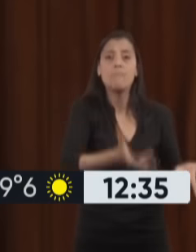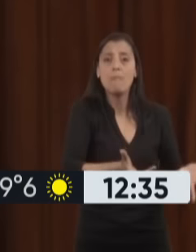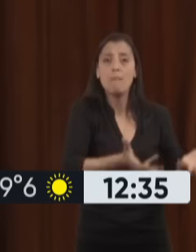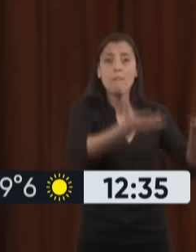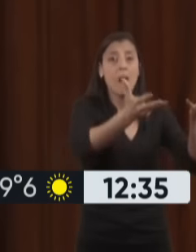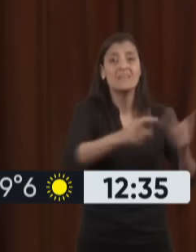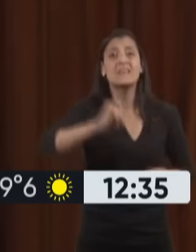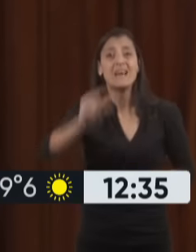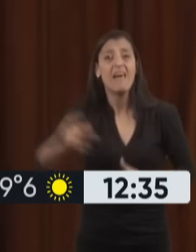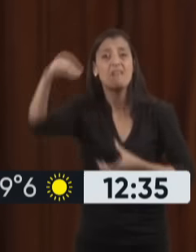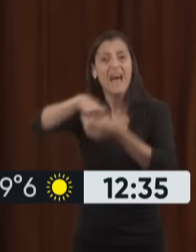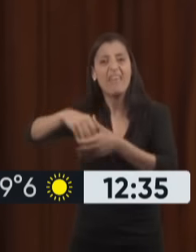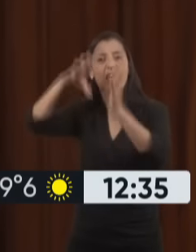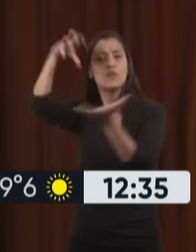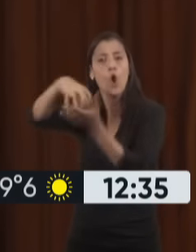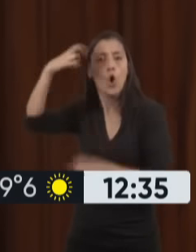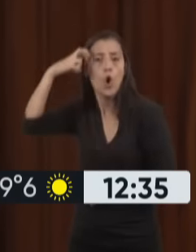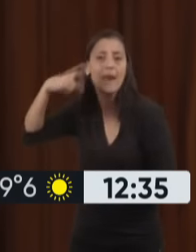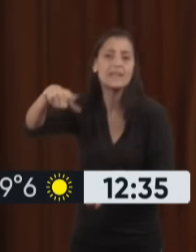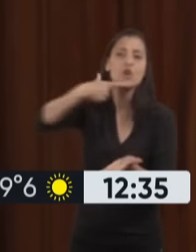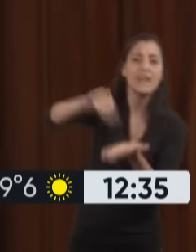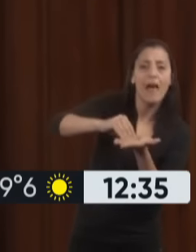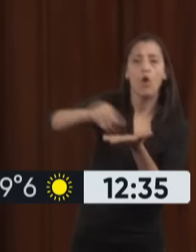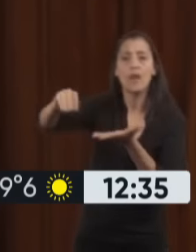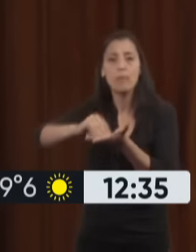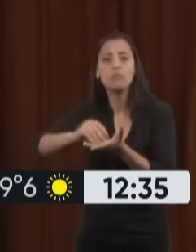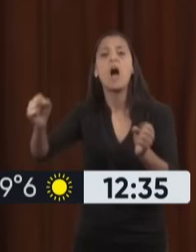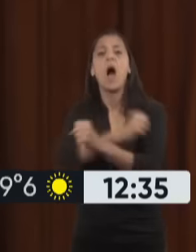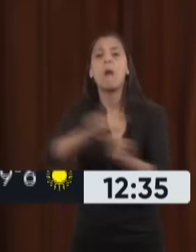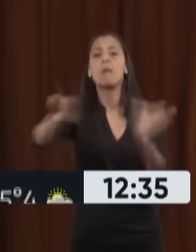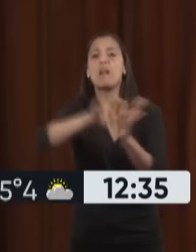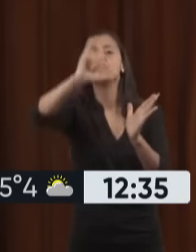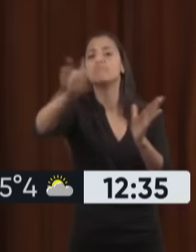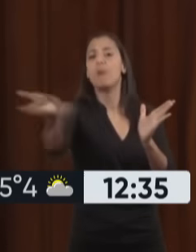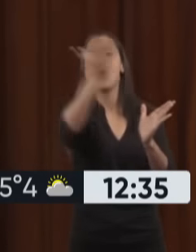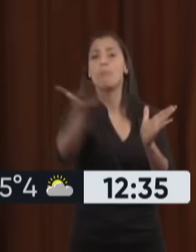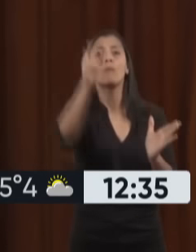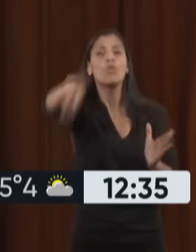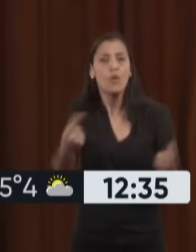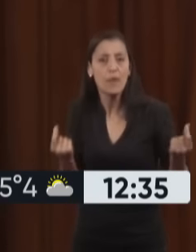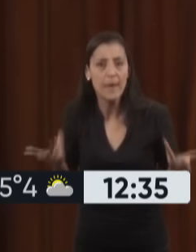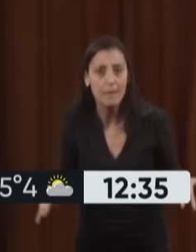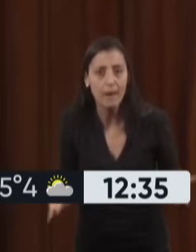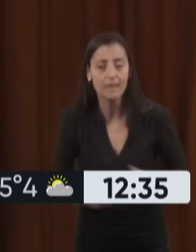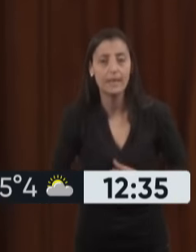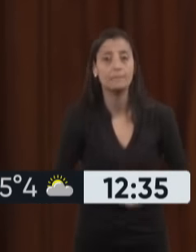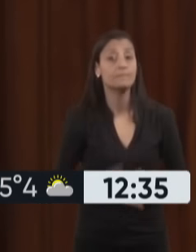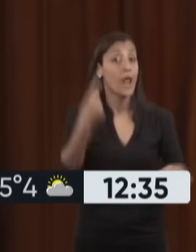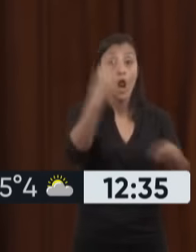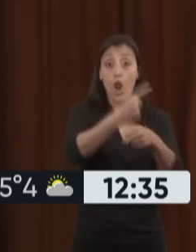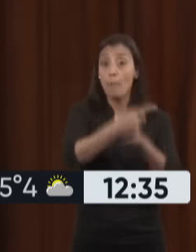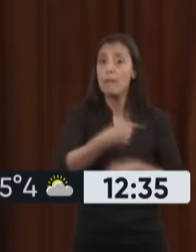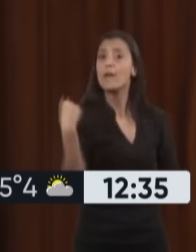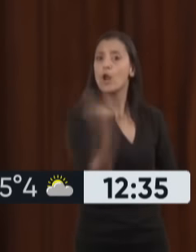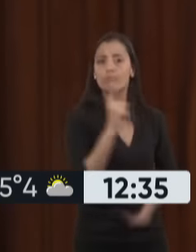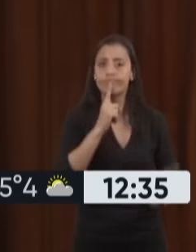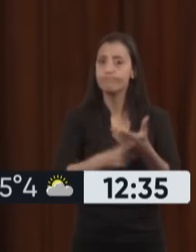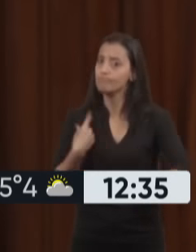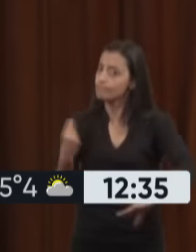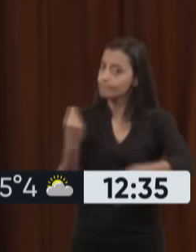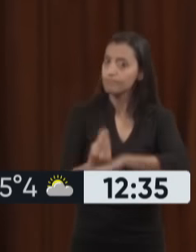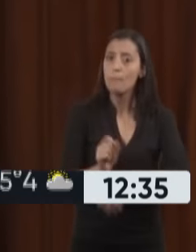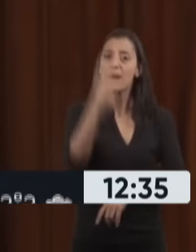fiscales del Congreso pasan leyes impagables sin decir de dónde quieren sacar la plata. Lo primero que hicimos al asumir y